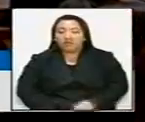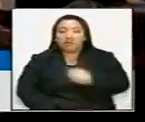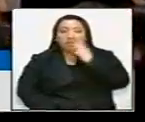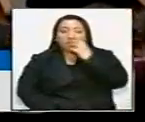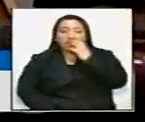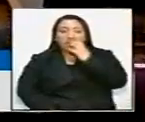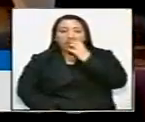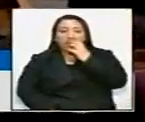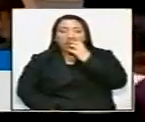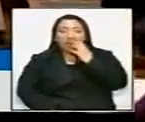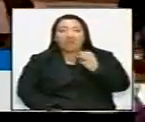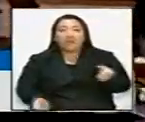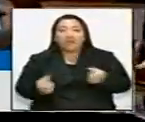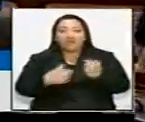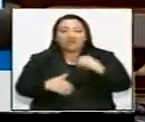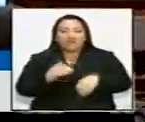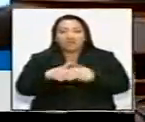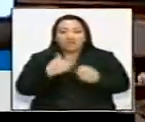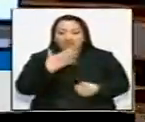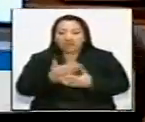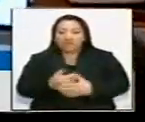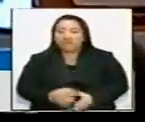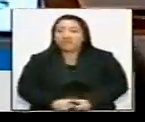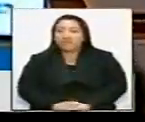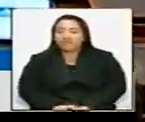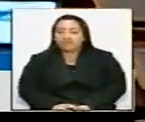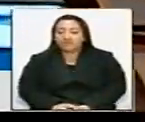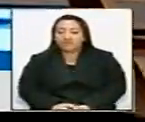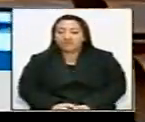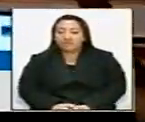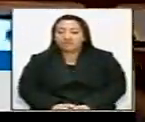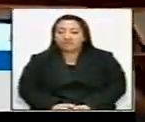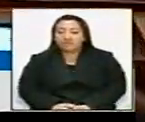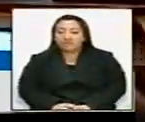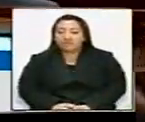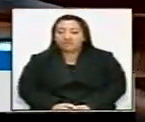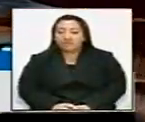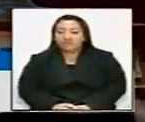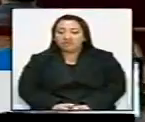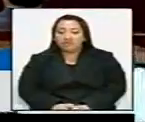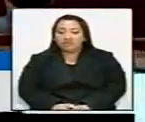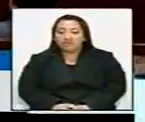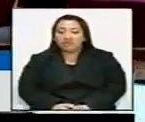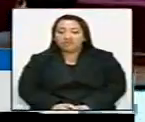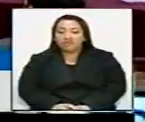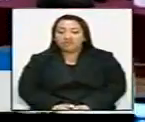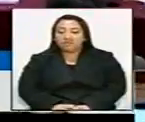gracias a la distinguida concurrencia. Buenas tardes.